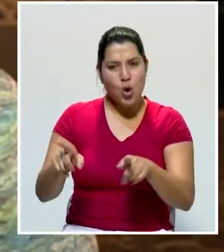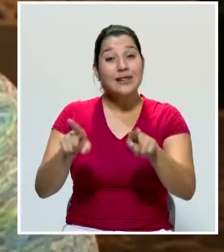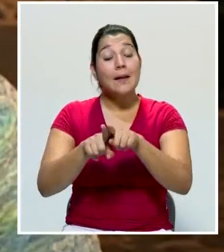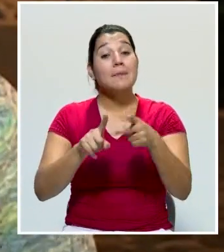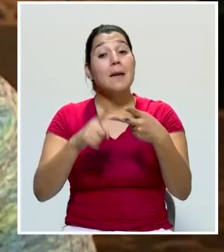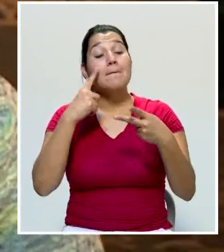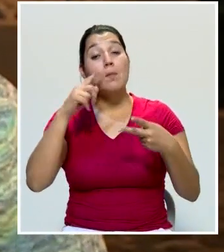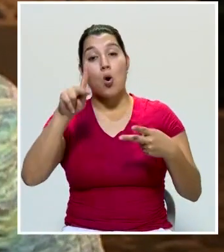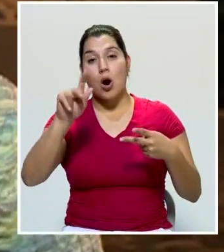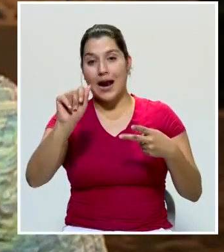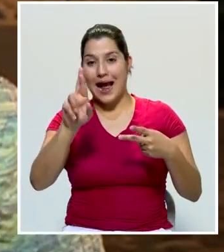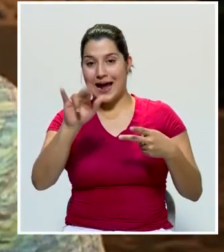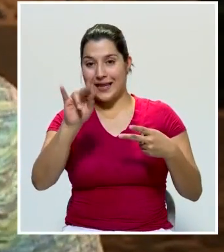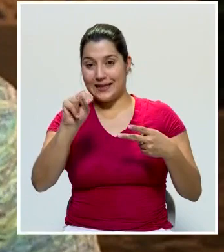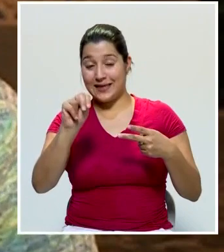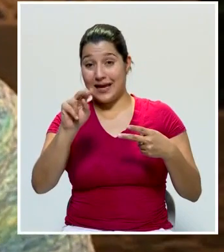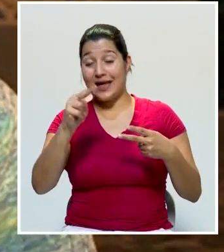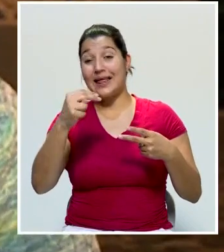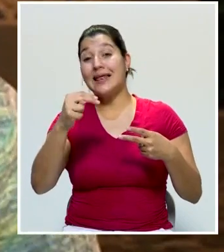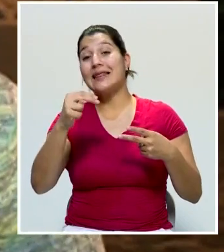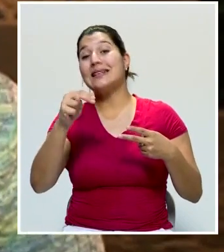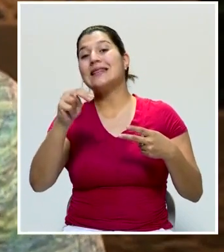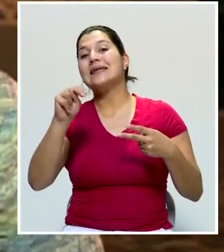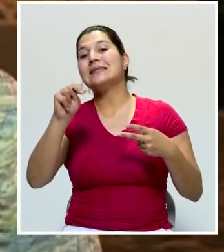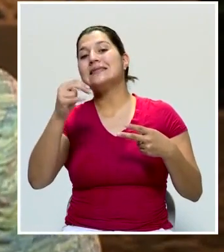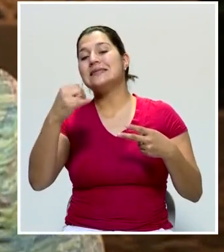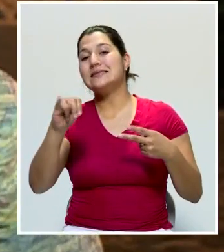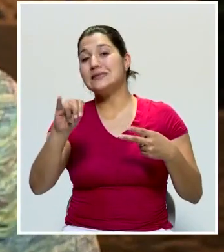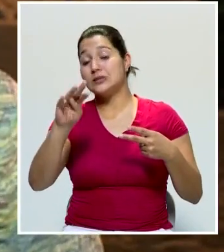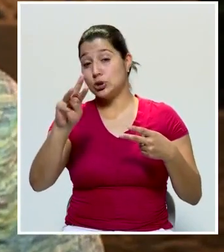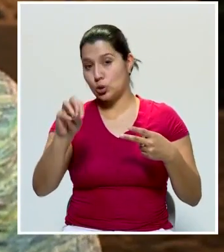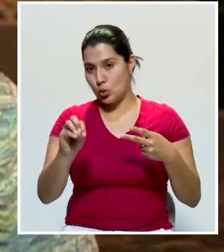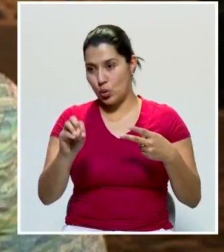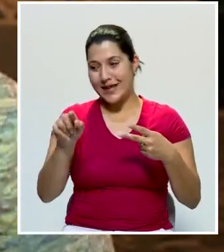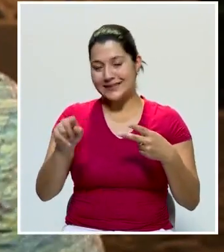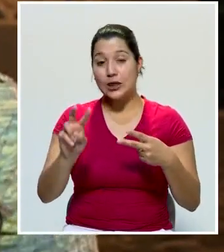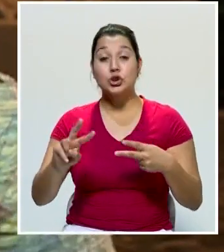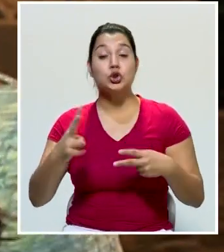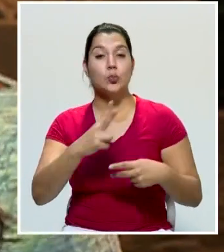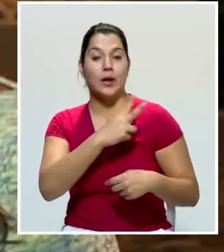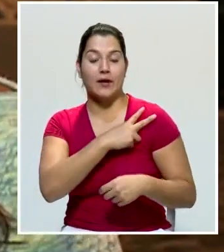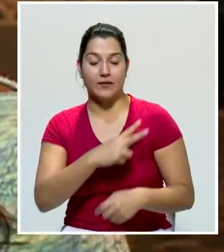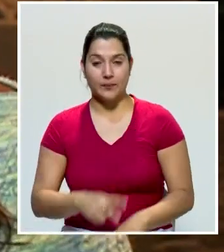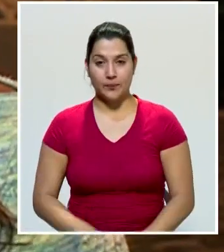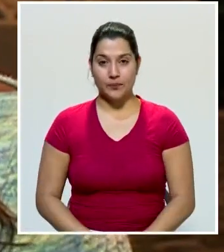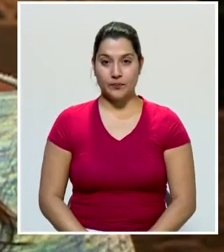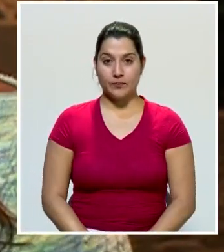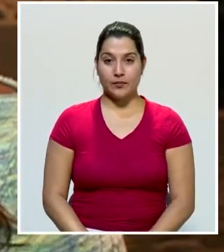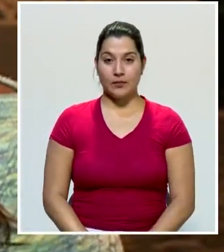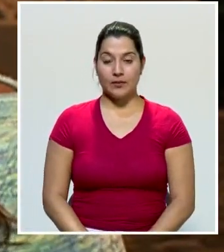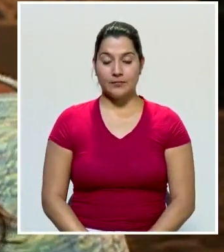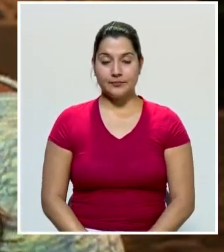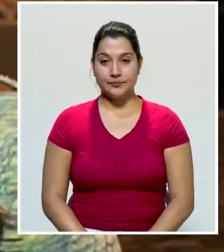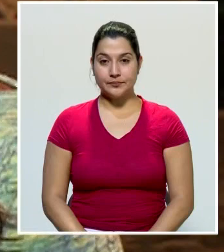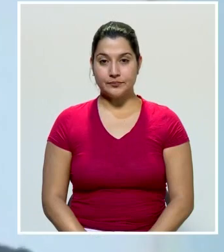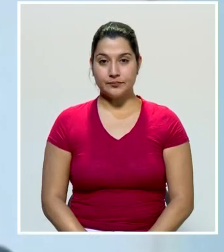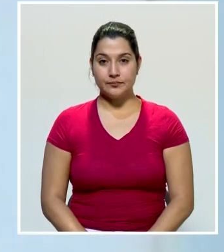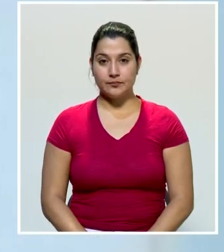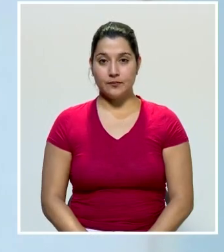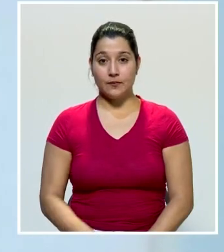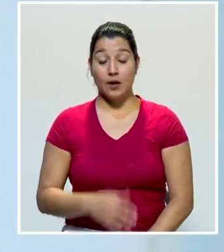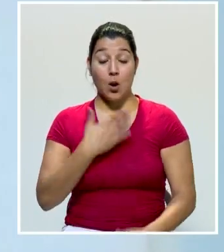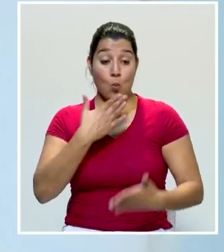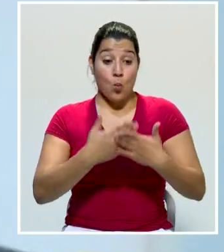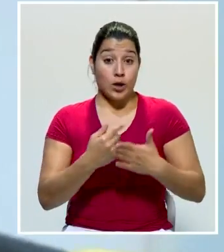es la subjefa de fracción de Liberación Nacional, así como el diputado Eduardo Cruikshank, presidente del Congreso. Bueno, yo esperaría